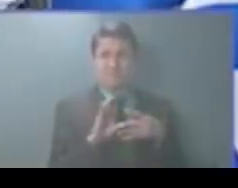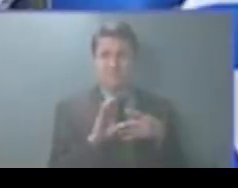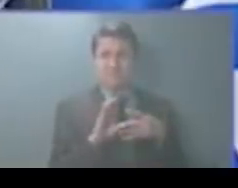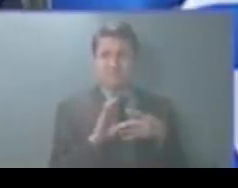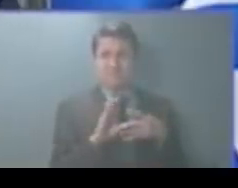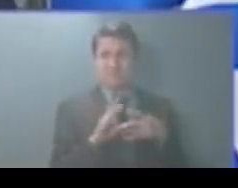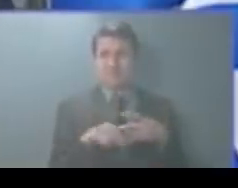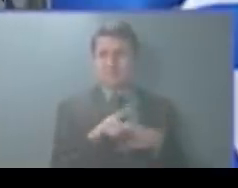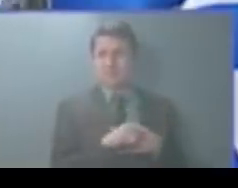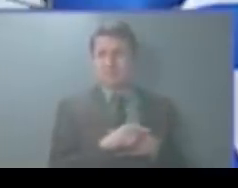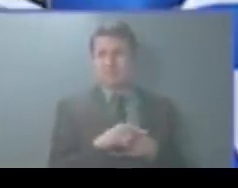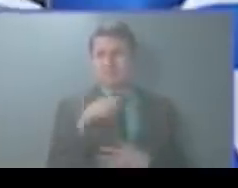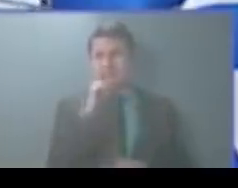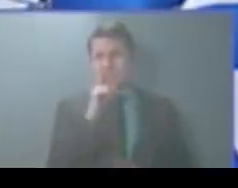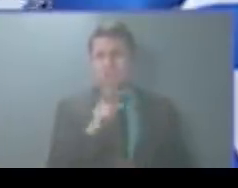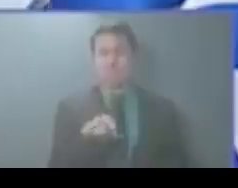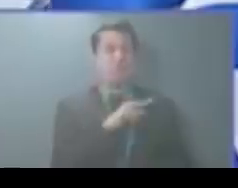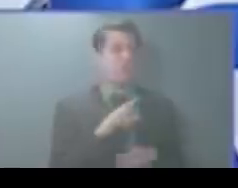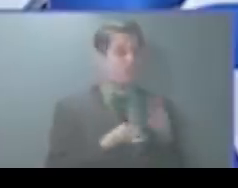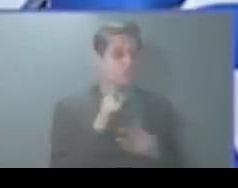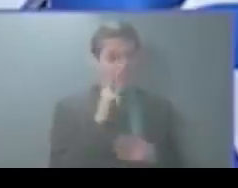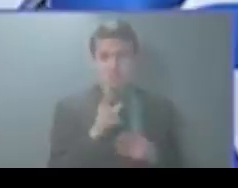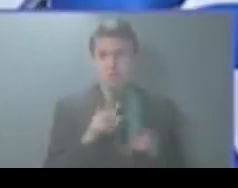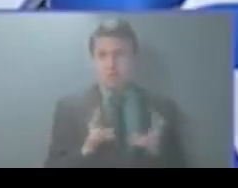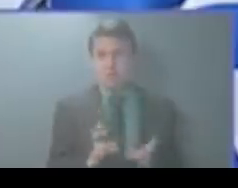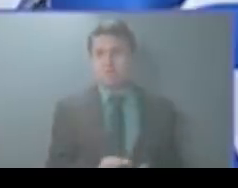inciso segundo de la Constitución, producto